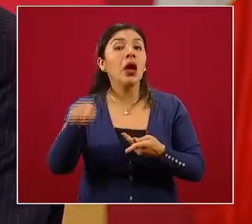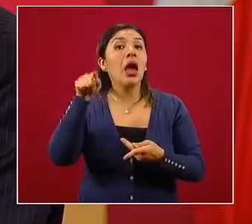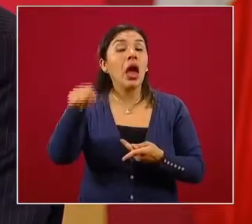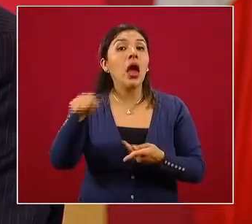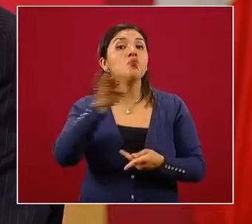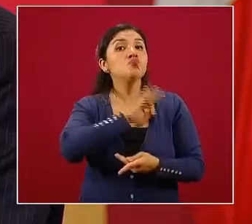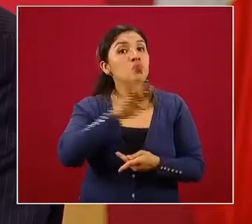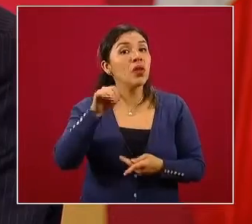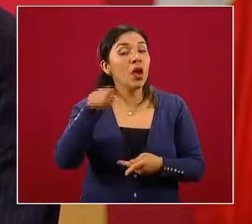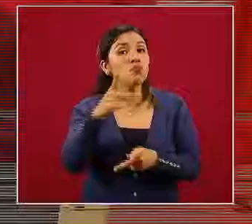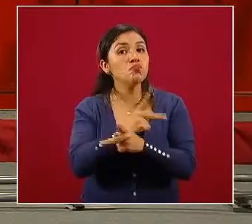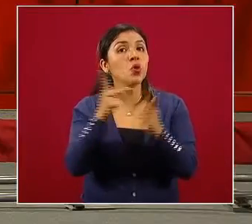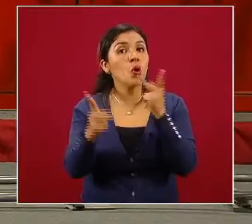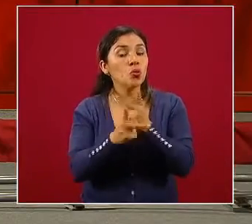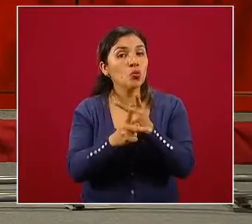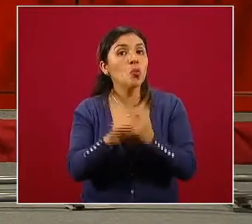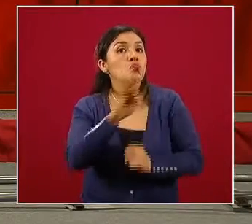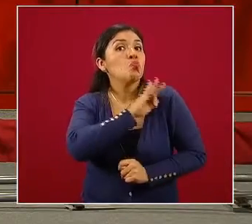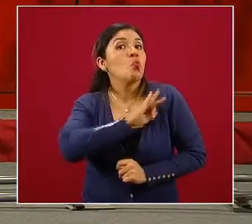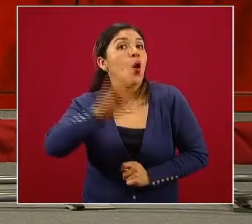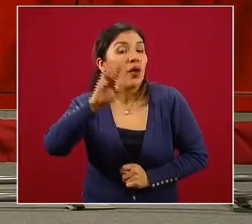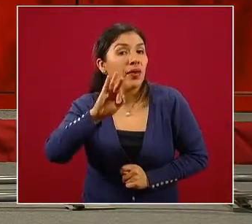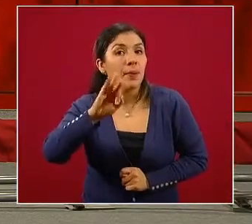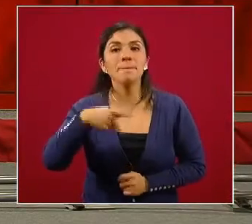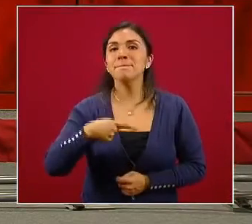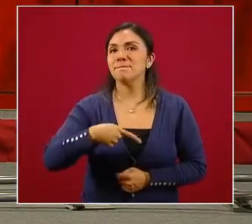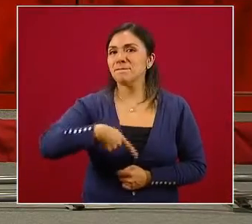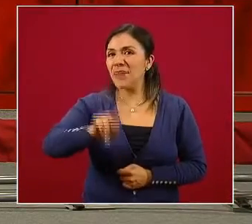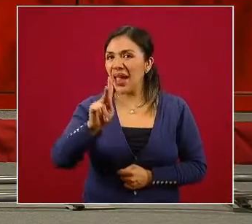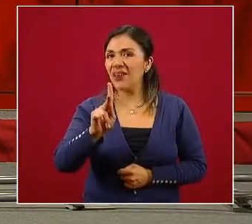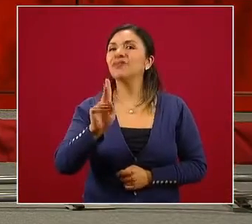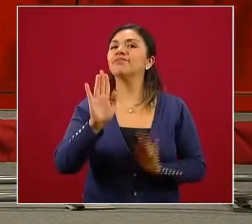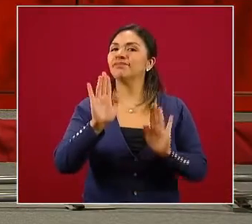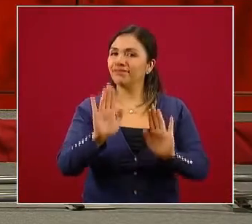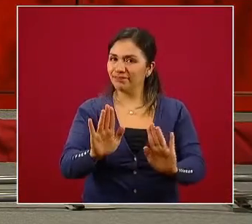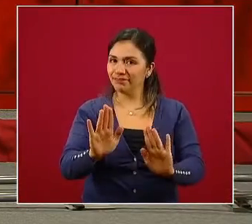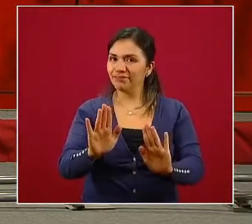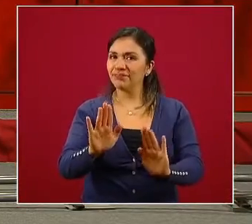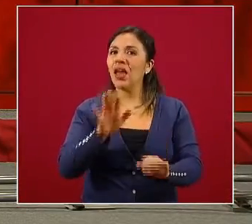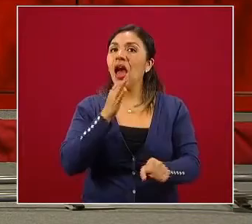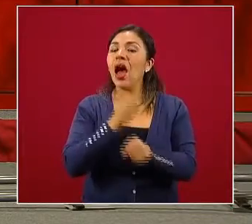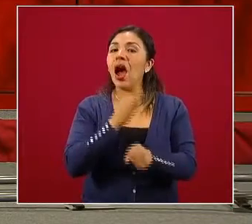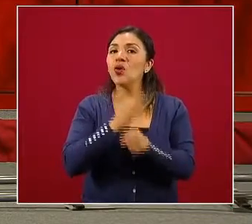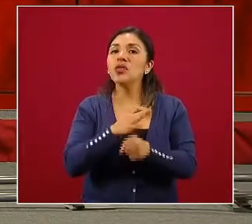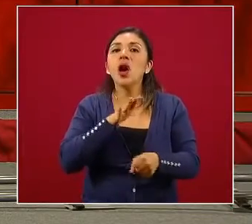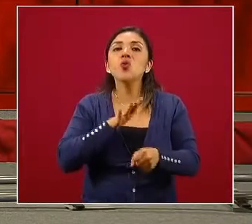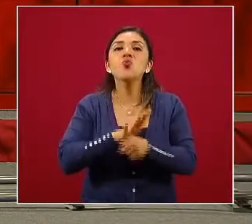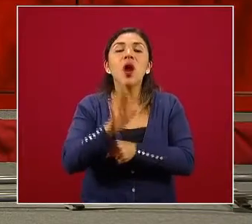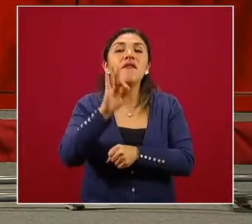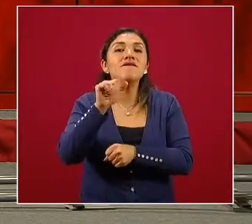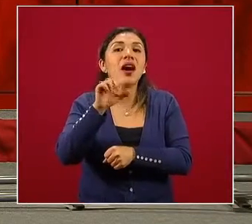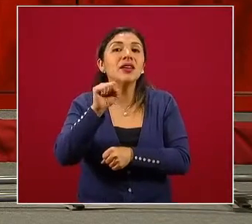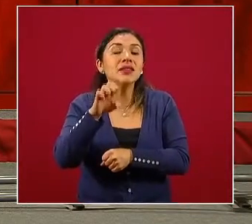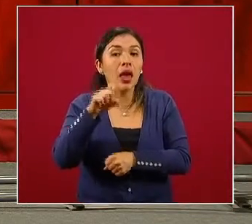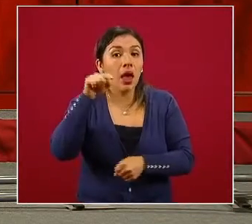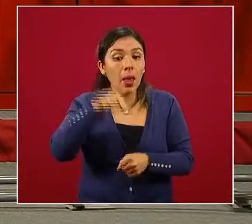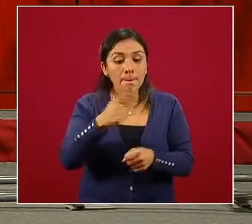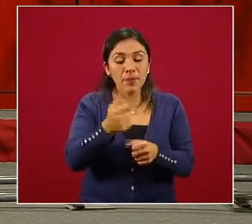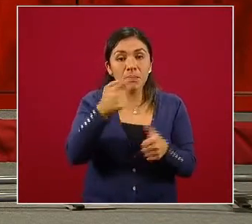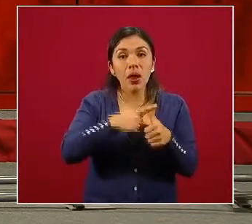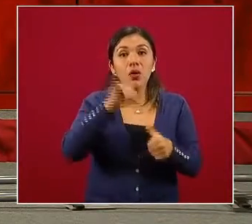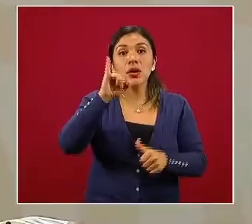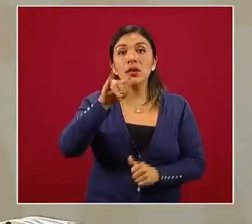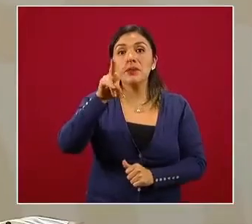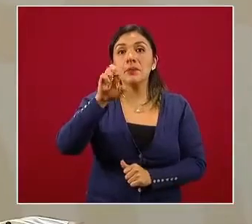como un producto prometedor. Sin embargo, hay que situarnos en cuál es la etapa. Ivermectina fue